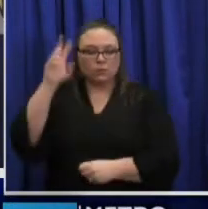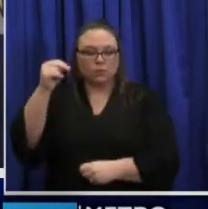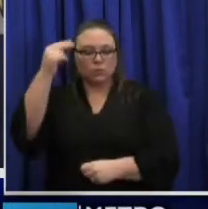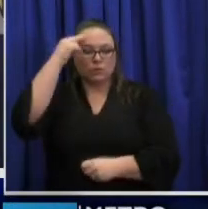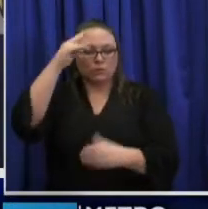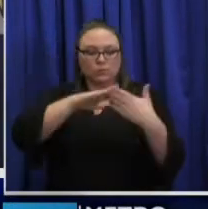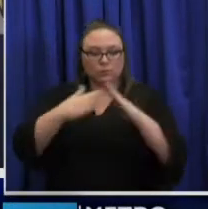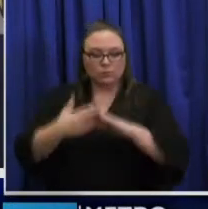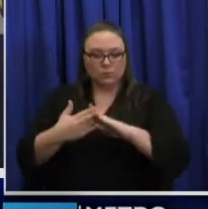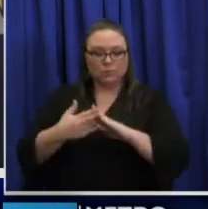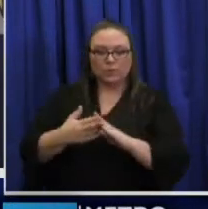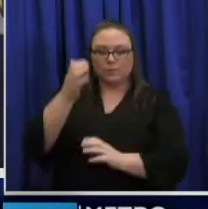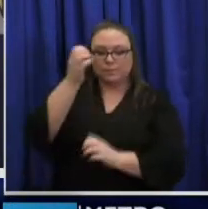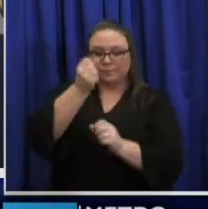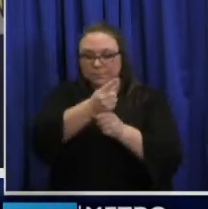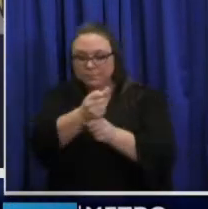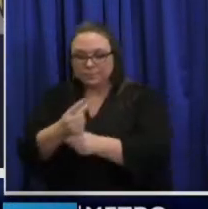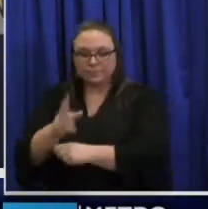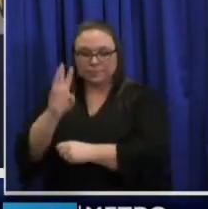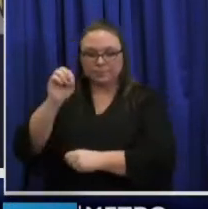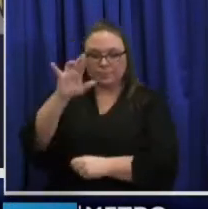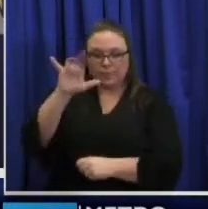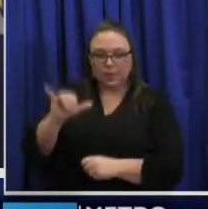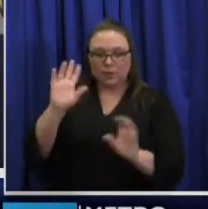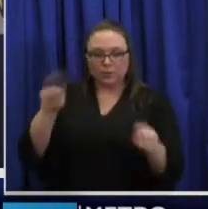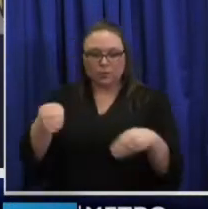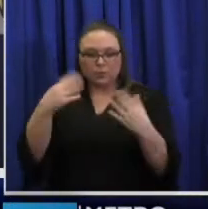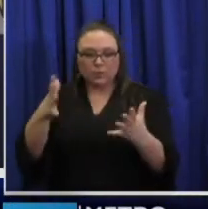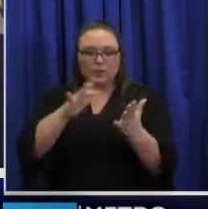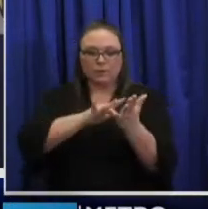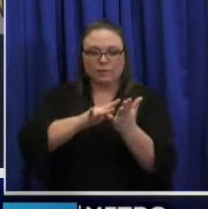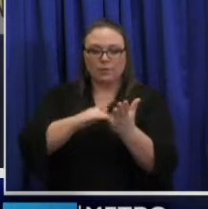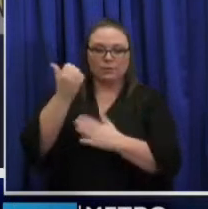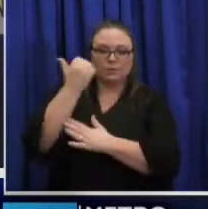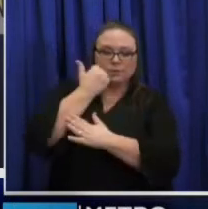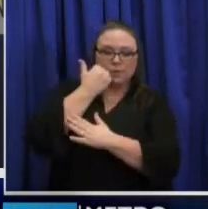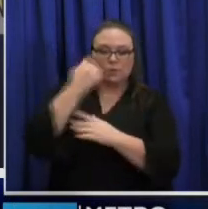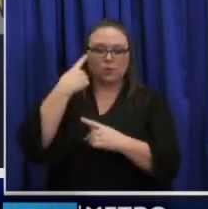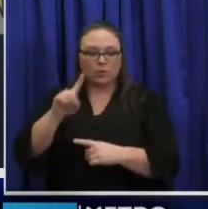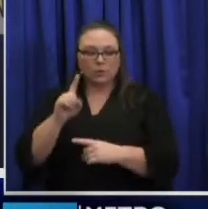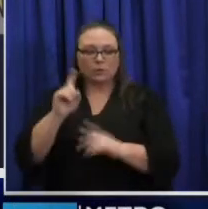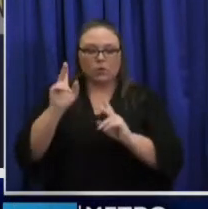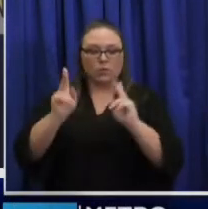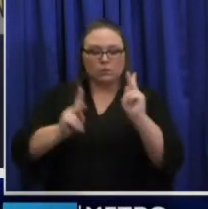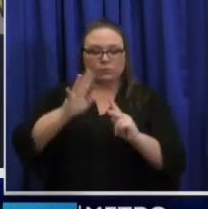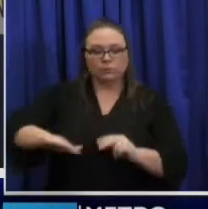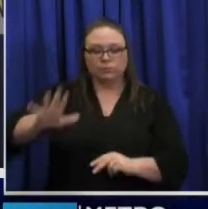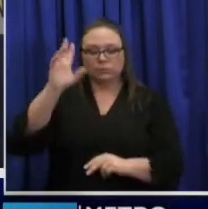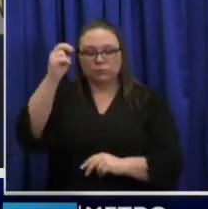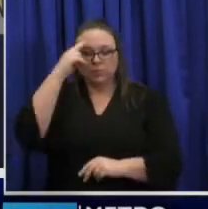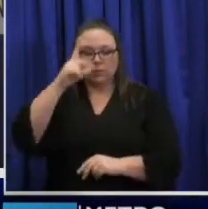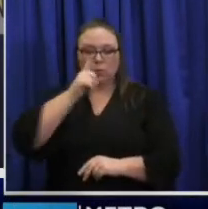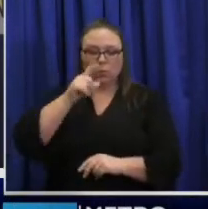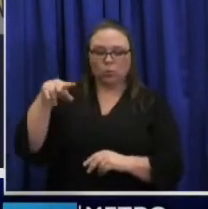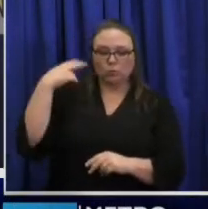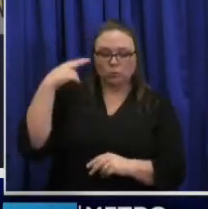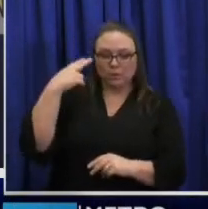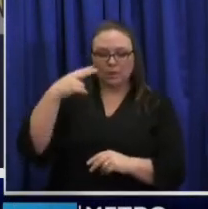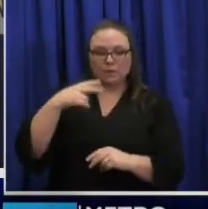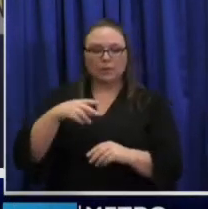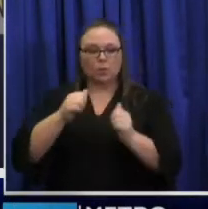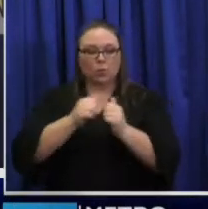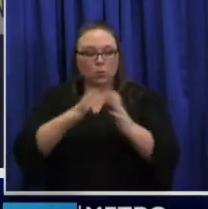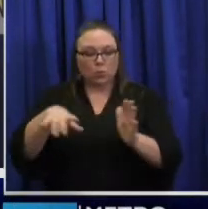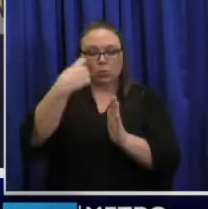muchos servicios a las comunidades hispanas, latinas y desatendidas. Meharry es un defensor de la salud dedicado para la comunidad